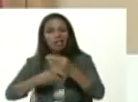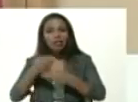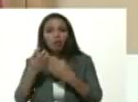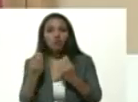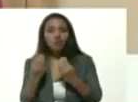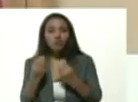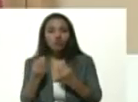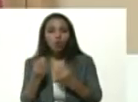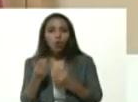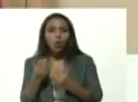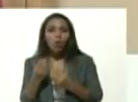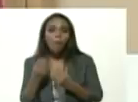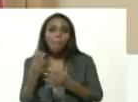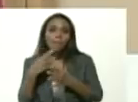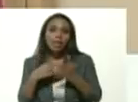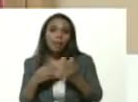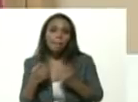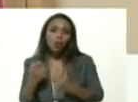con poco.